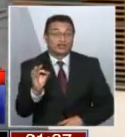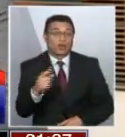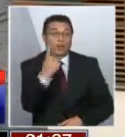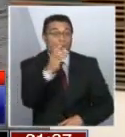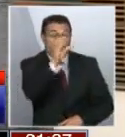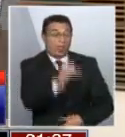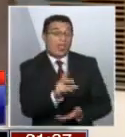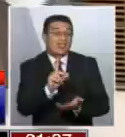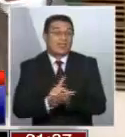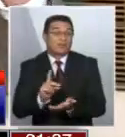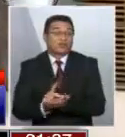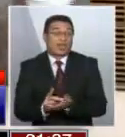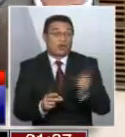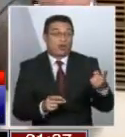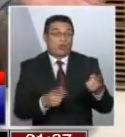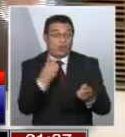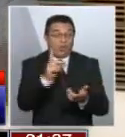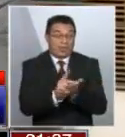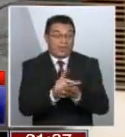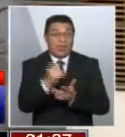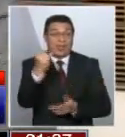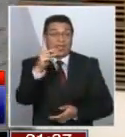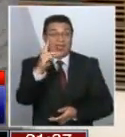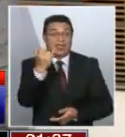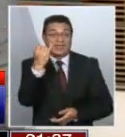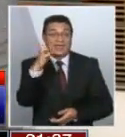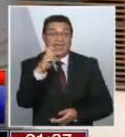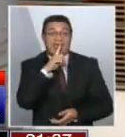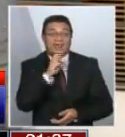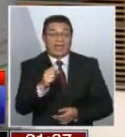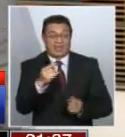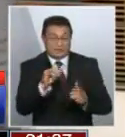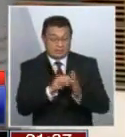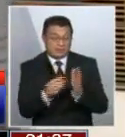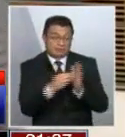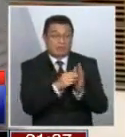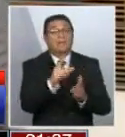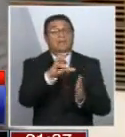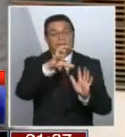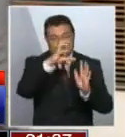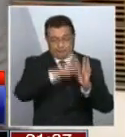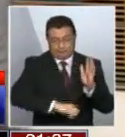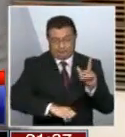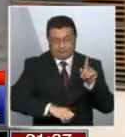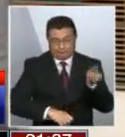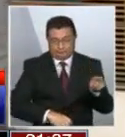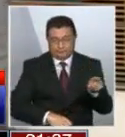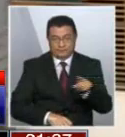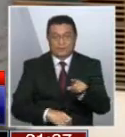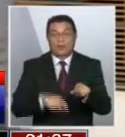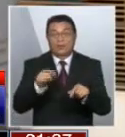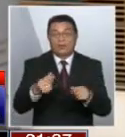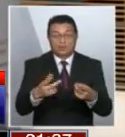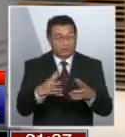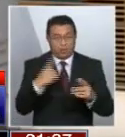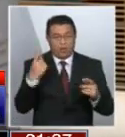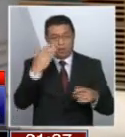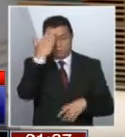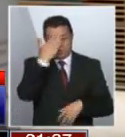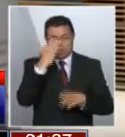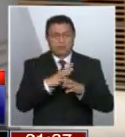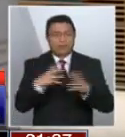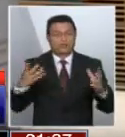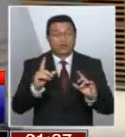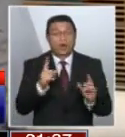un diputado. Y un diputado cuesta su dieta y sus asignaciones. Ahora, esto no es demasiado dramático porque